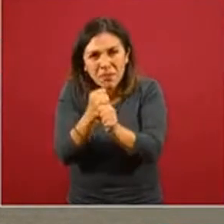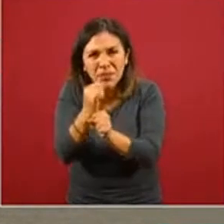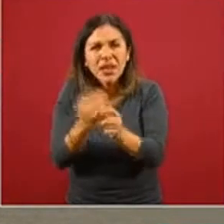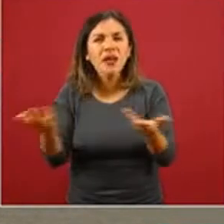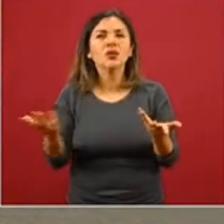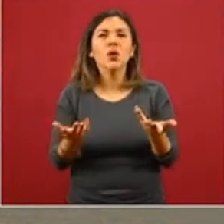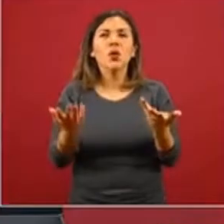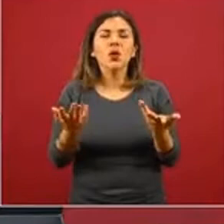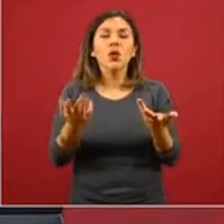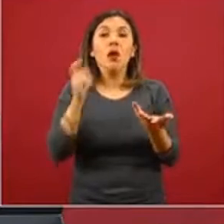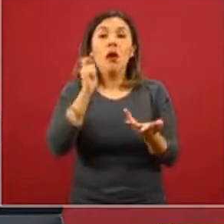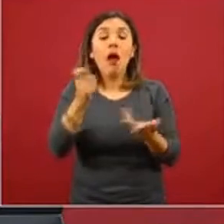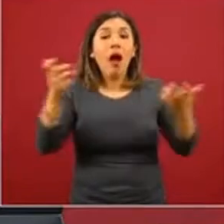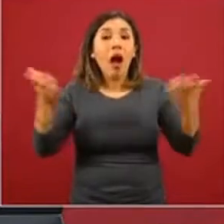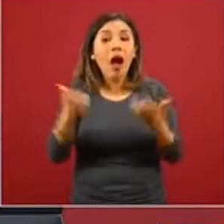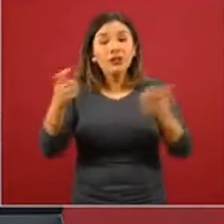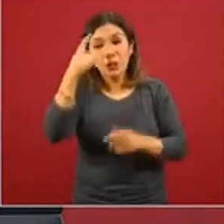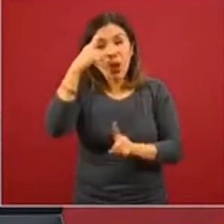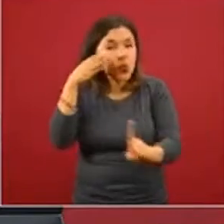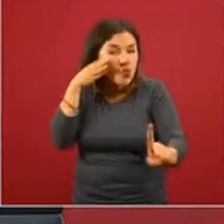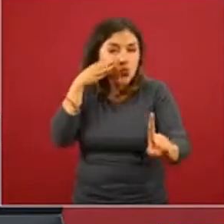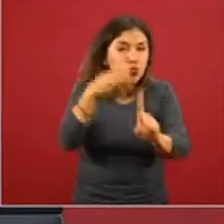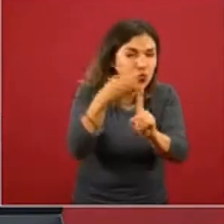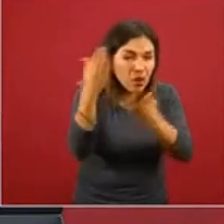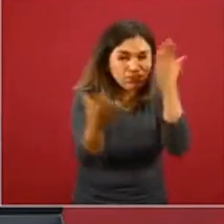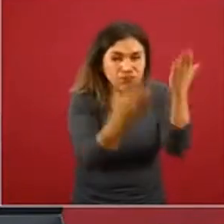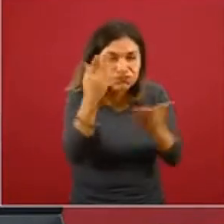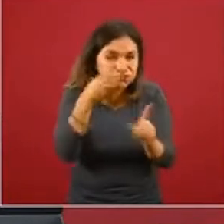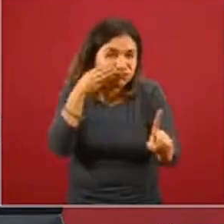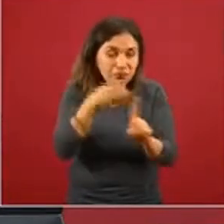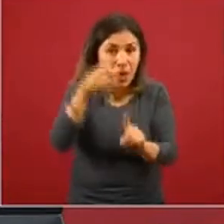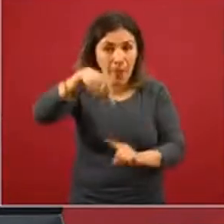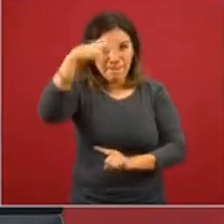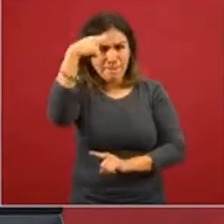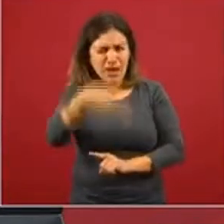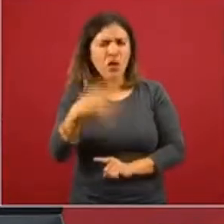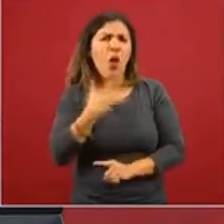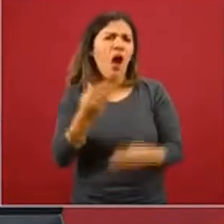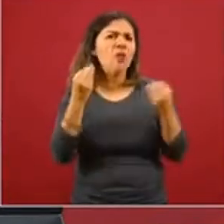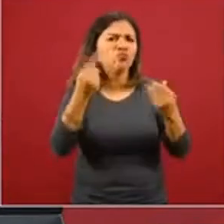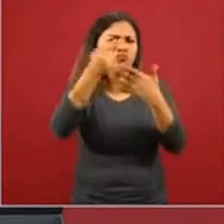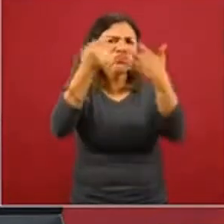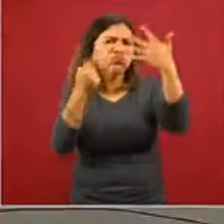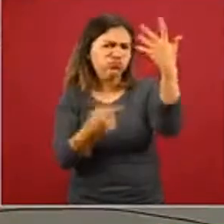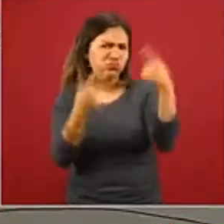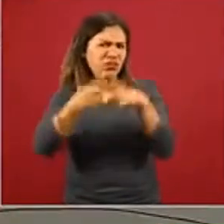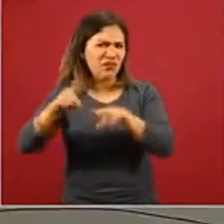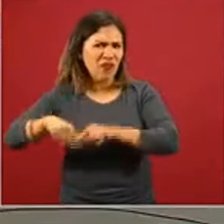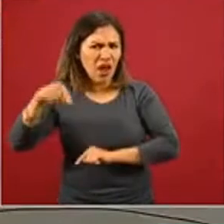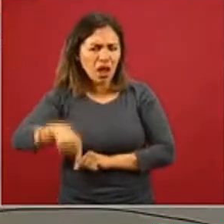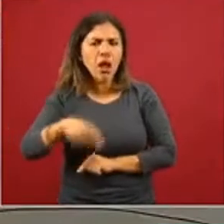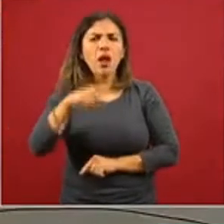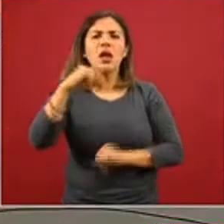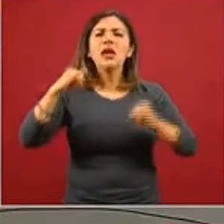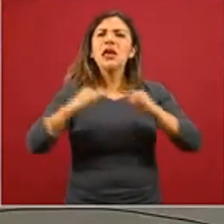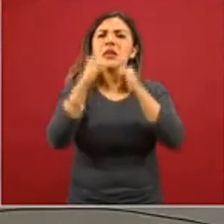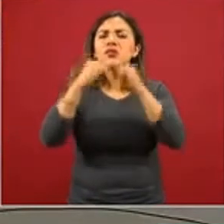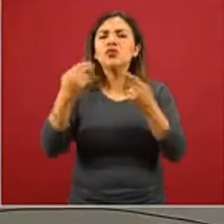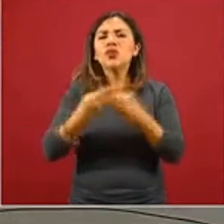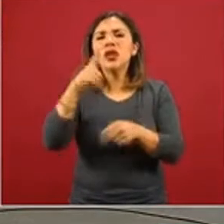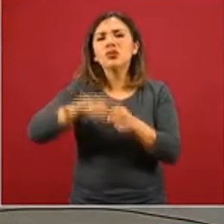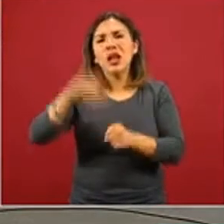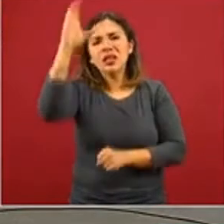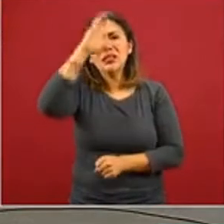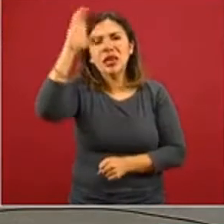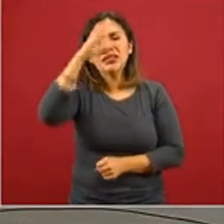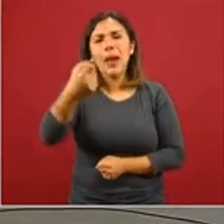investigación que se dedican a un campo especializado. En México tenemos varios centros colaboradores. En el Instituto Nacional de Ciencias